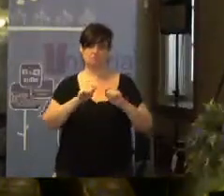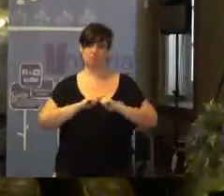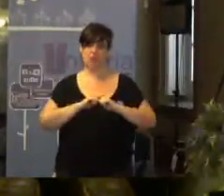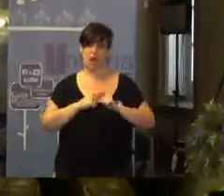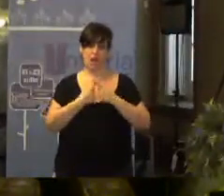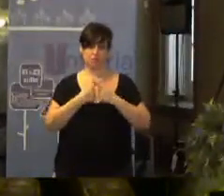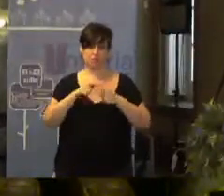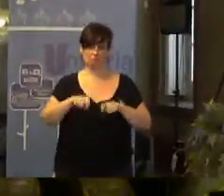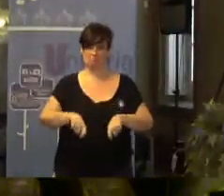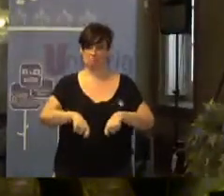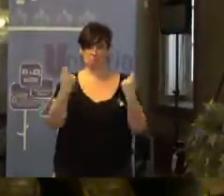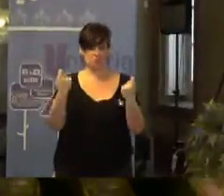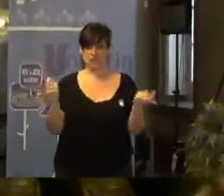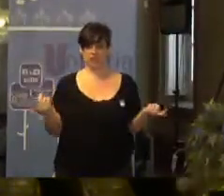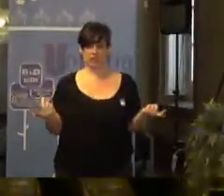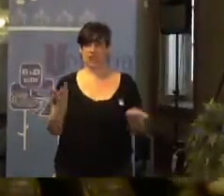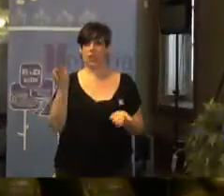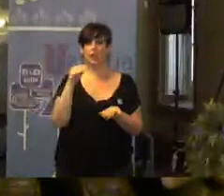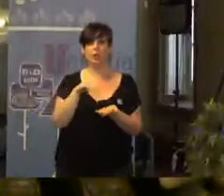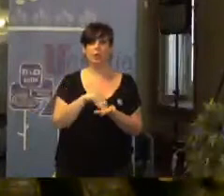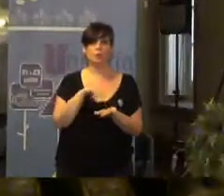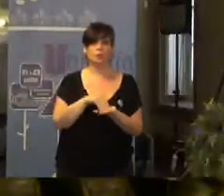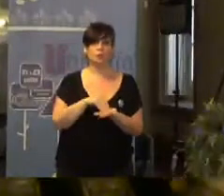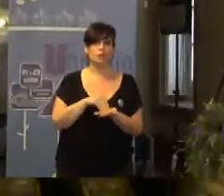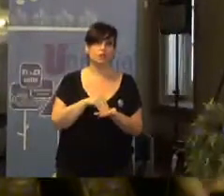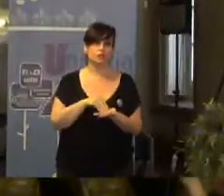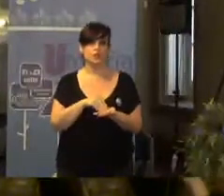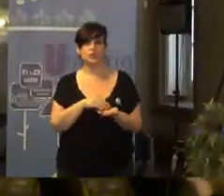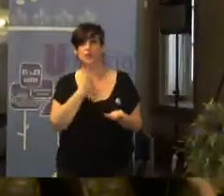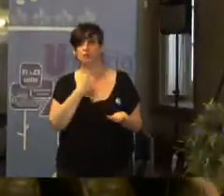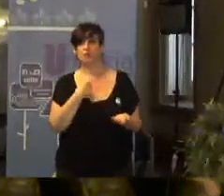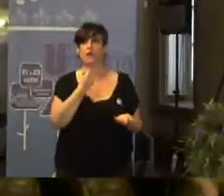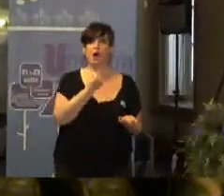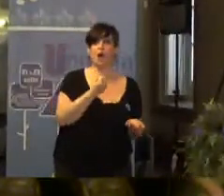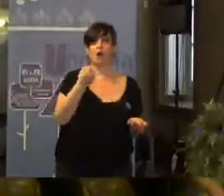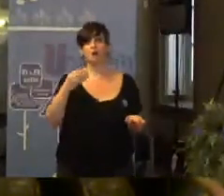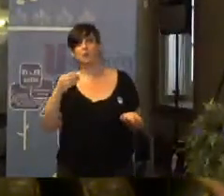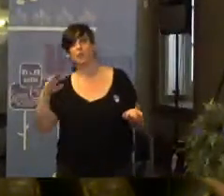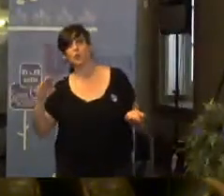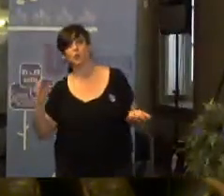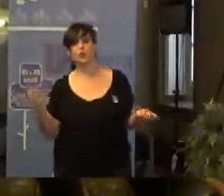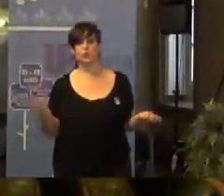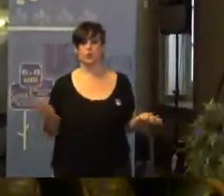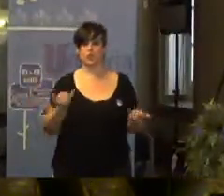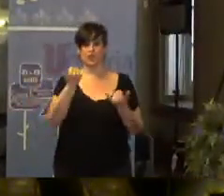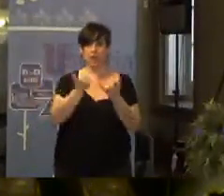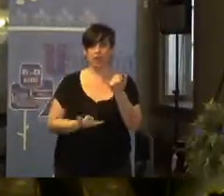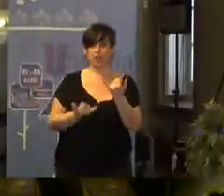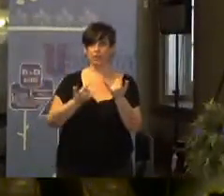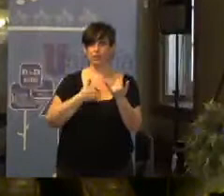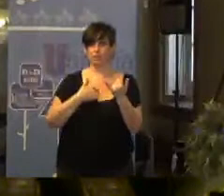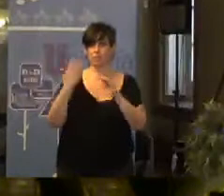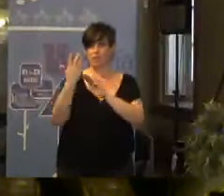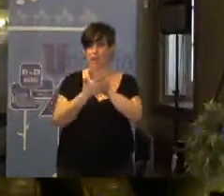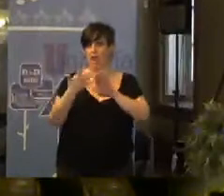chamar, que ás veces o que parece únicamente tribu A, tribu B, tribu C, a que eu só falo ben